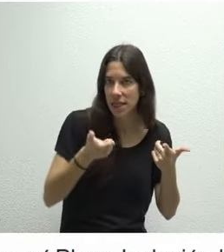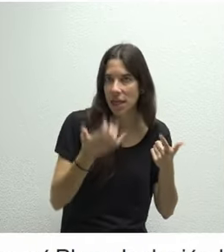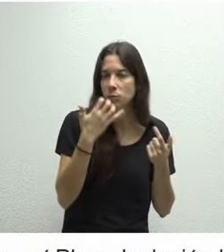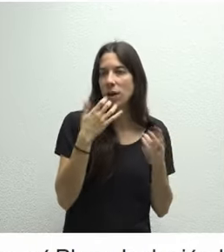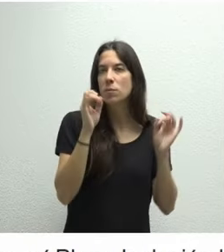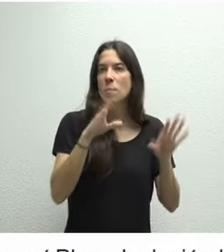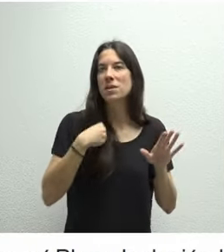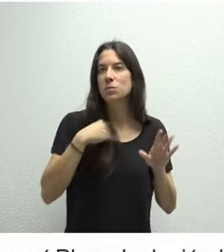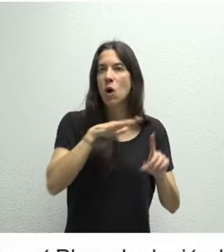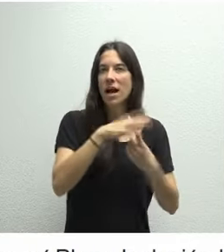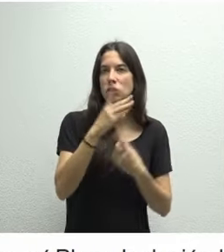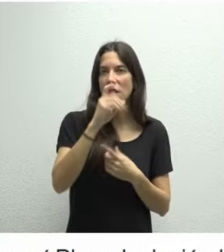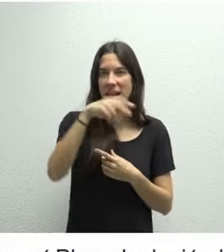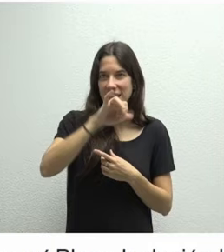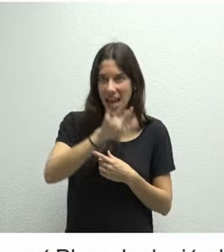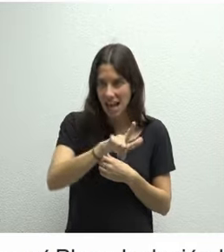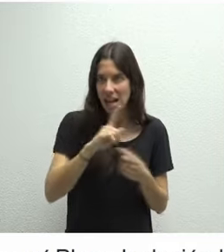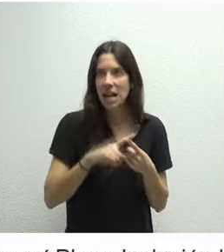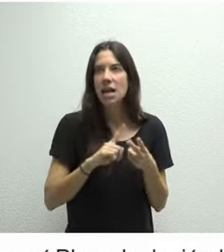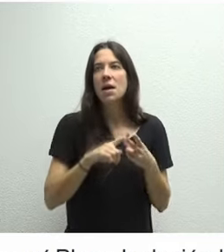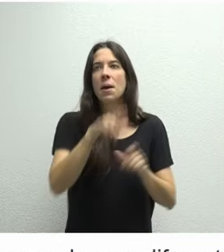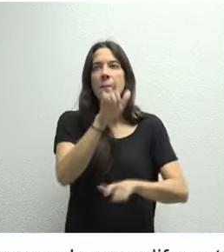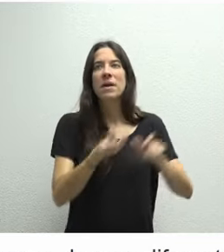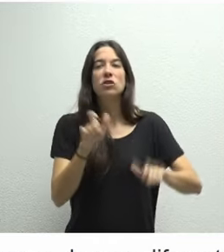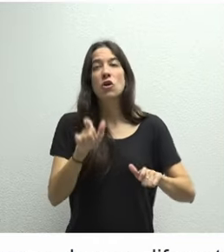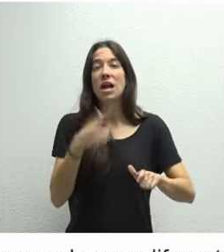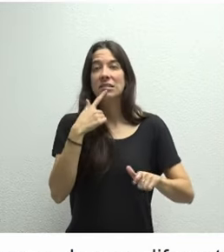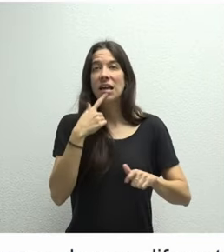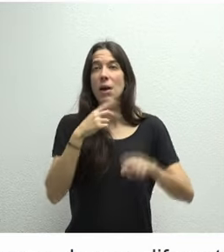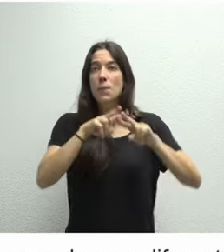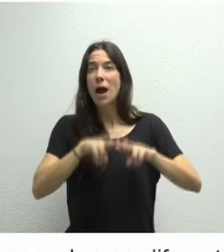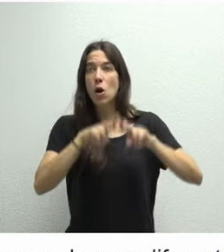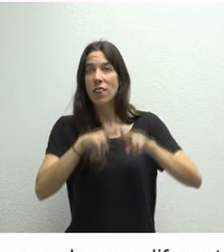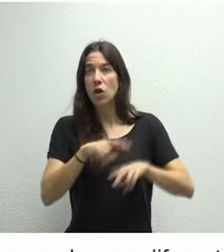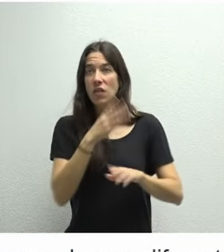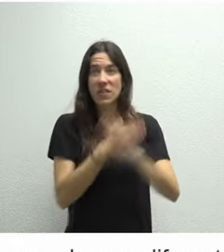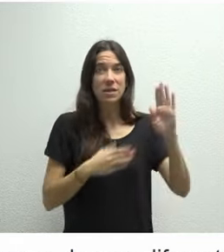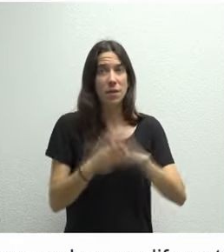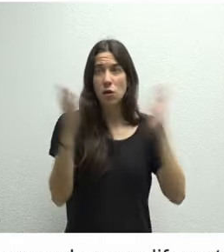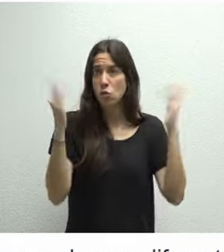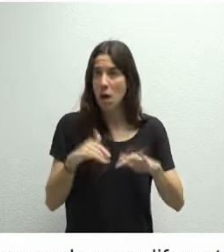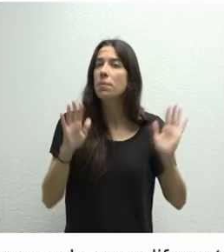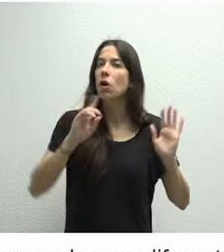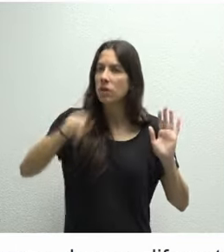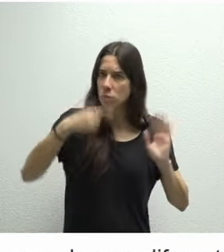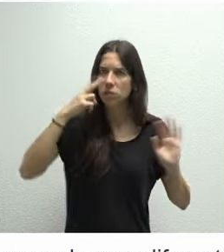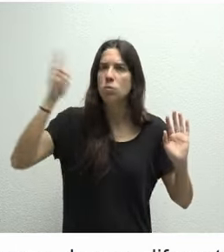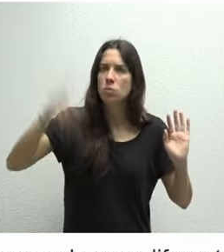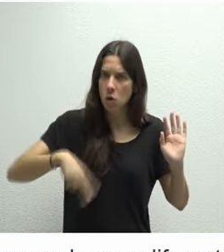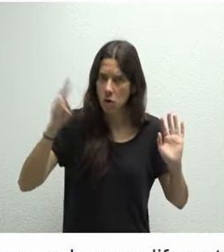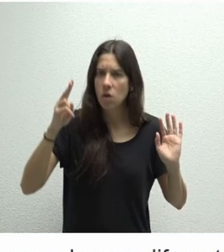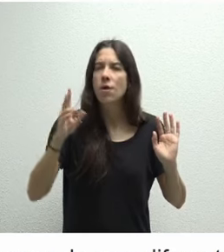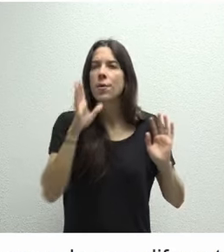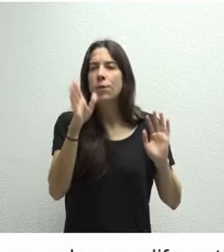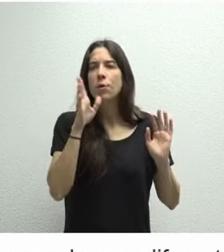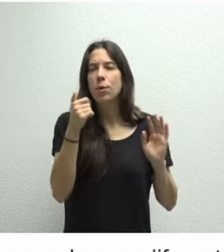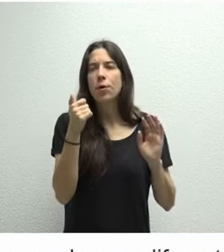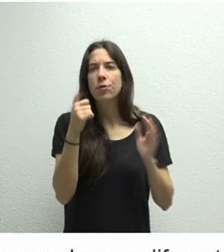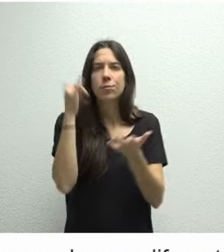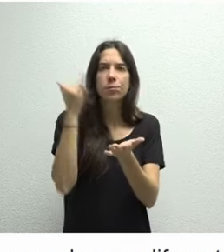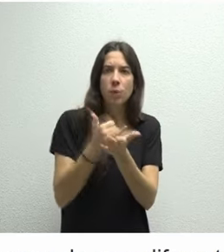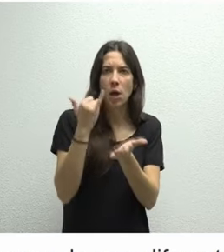el caso de Daniel personas no valoradas con discapacidad que finalmente fueron reconocidas gracias A las pruebas y informes